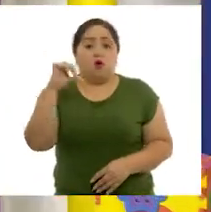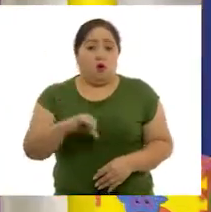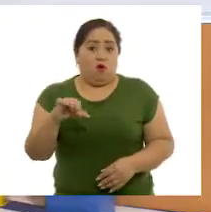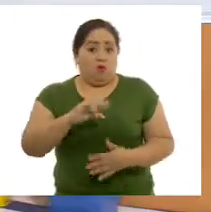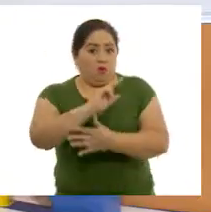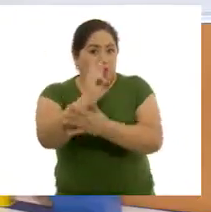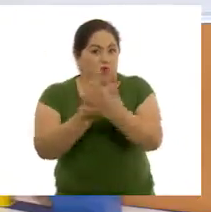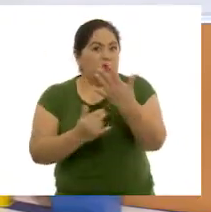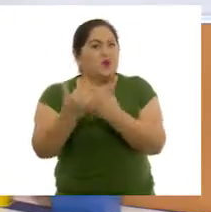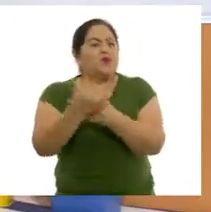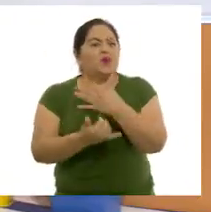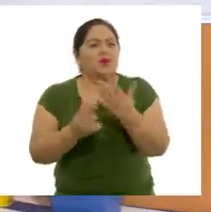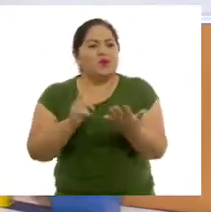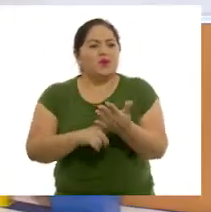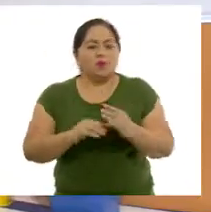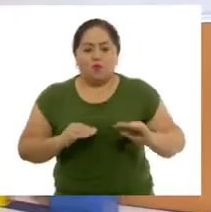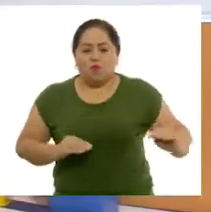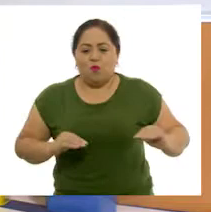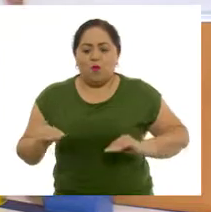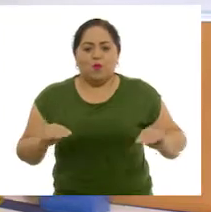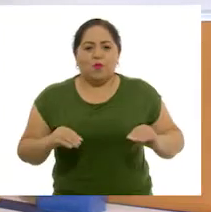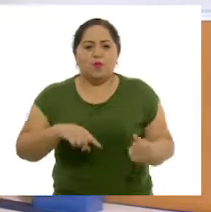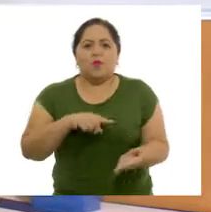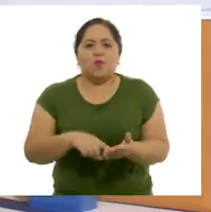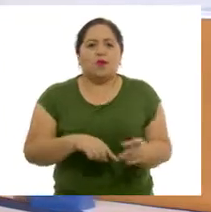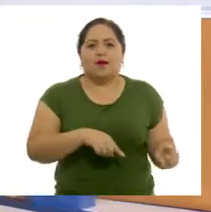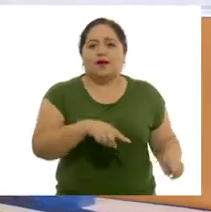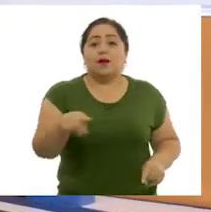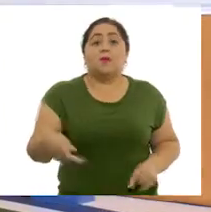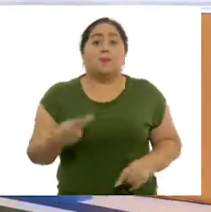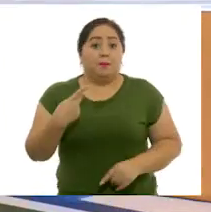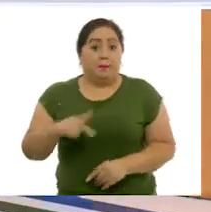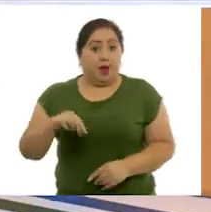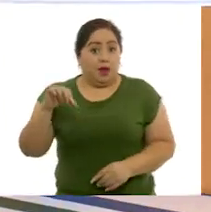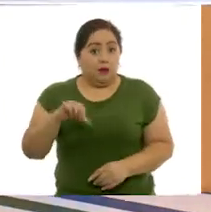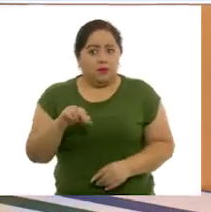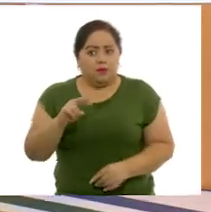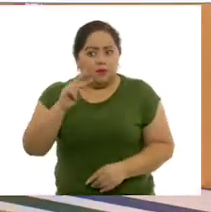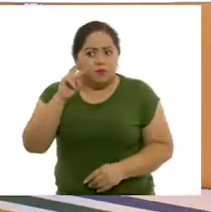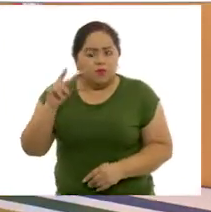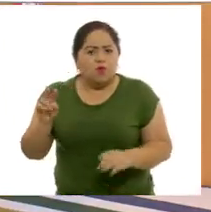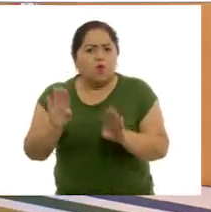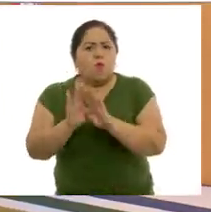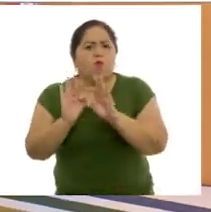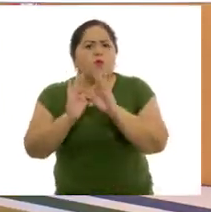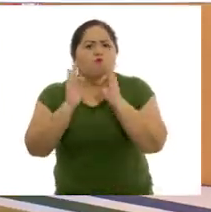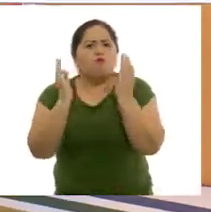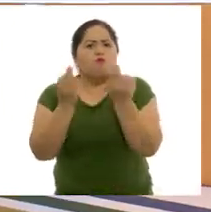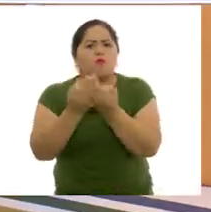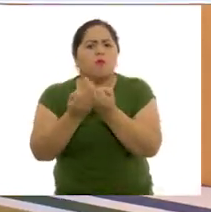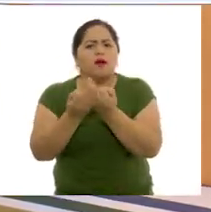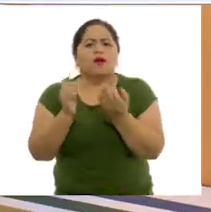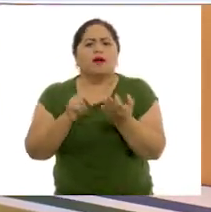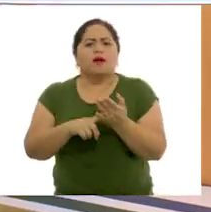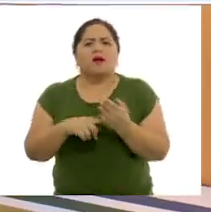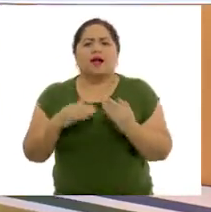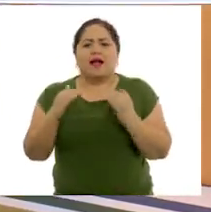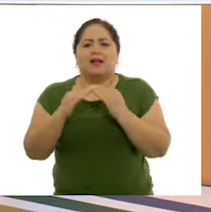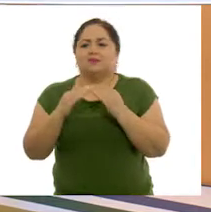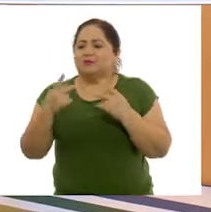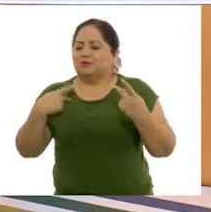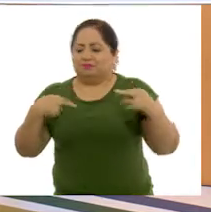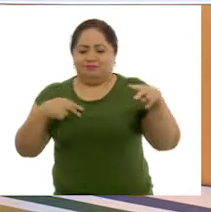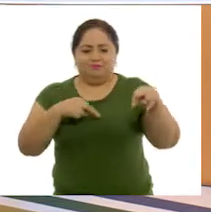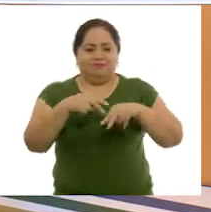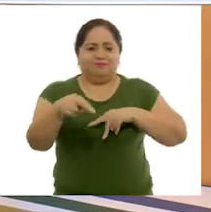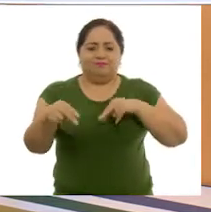nuestro proyecto de Nos Movemos en el Espacio. Y en esta ocasión observaremos la forma en que transitan por la casa nuestros seres